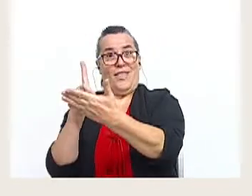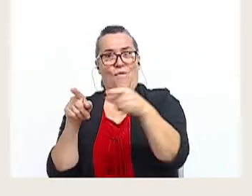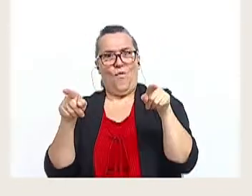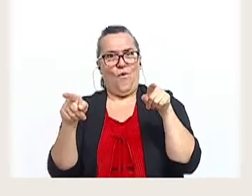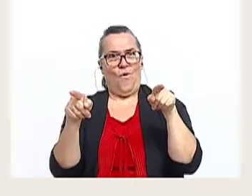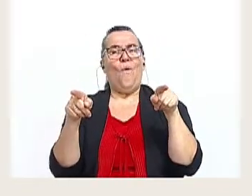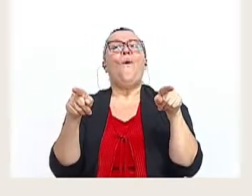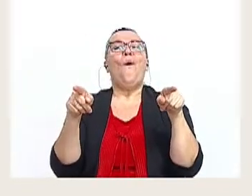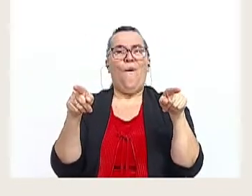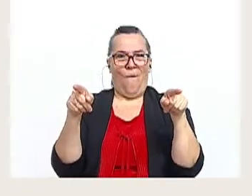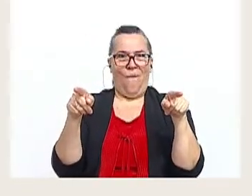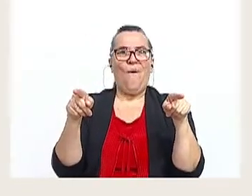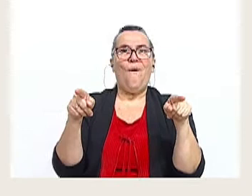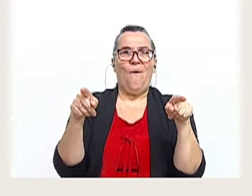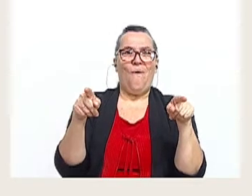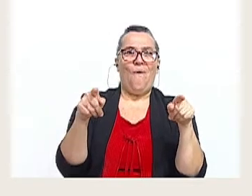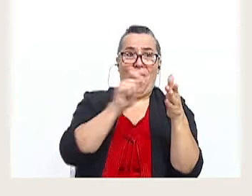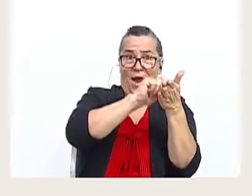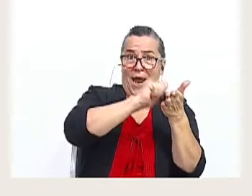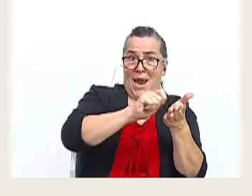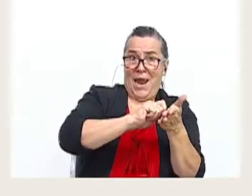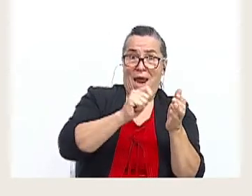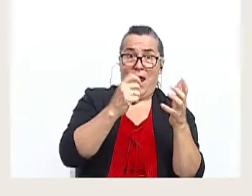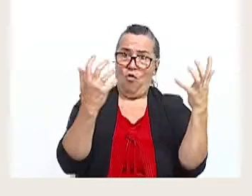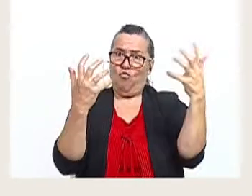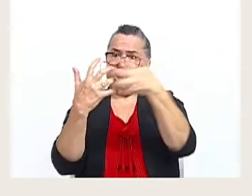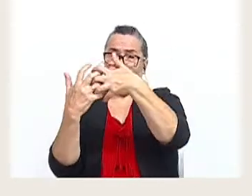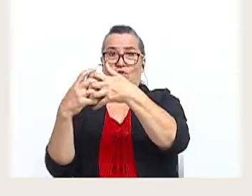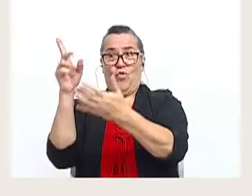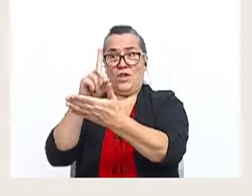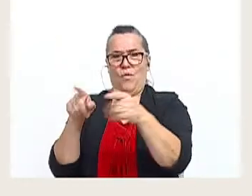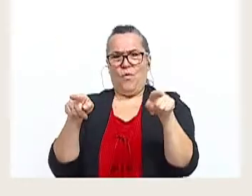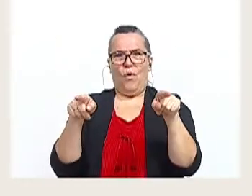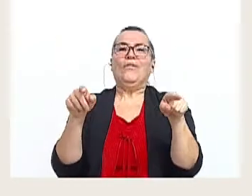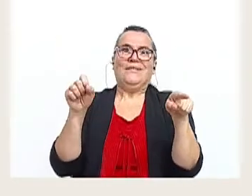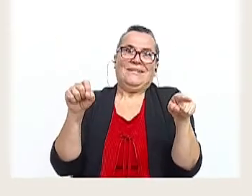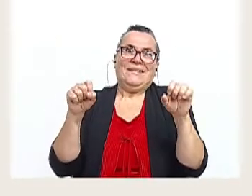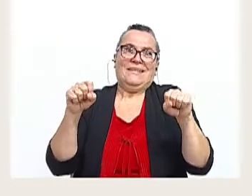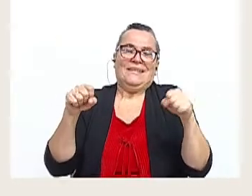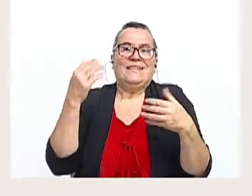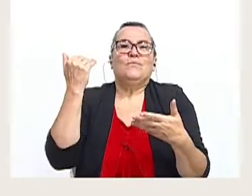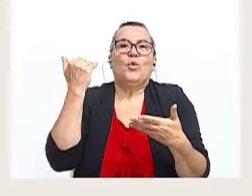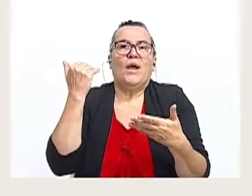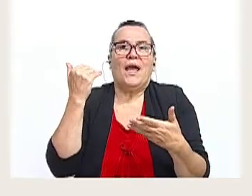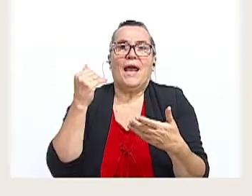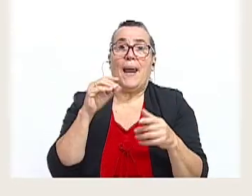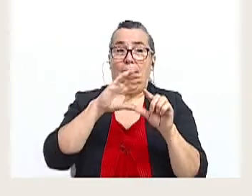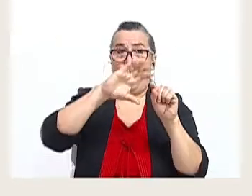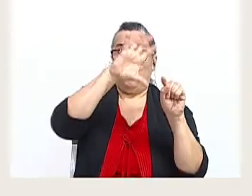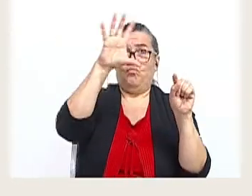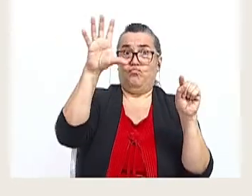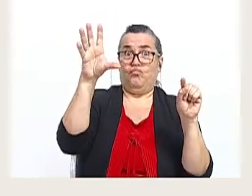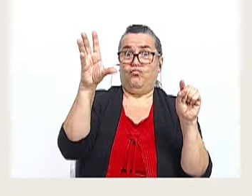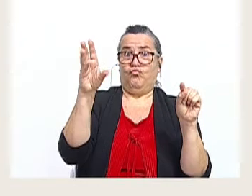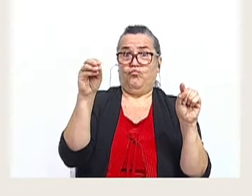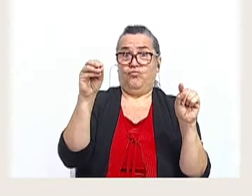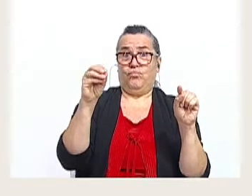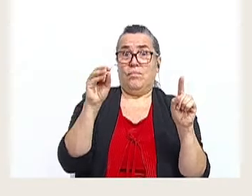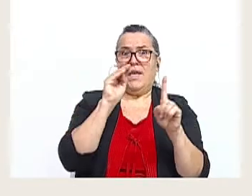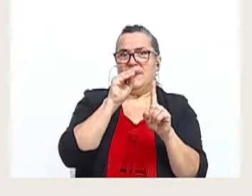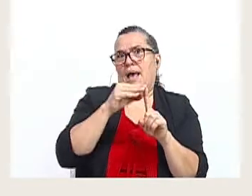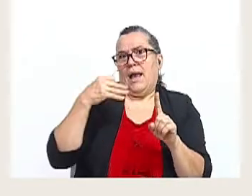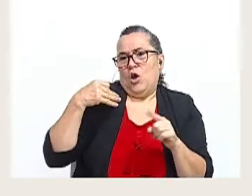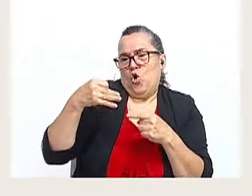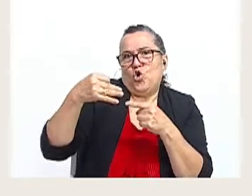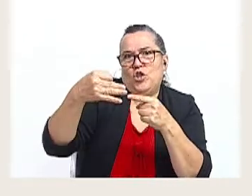Claro que sí. ¿Por qué? Bueno, vemos el mensaje cotidiano, ¿verdad?